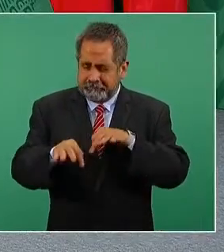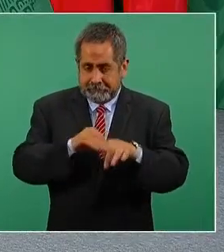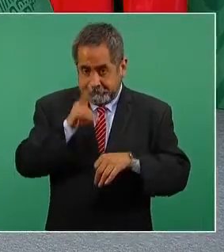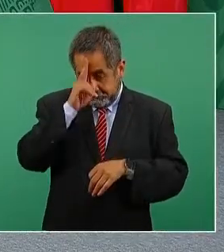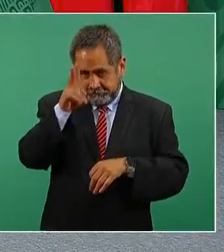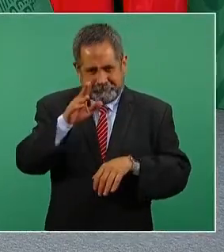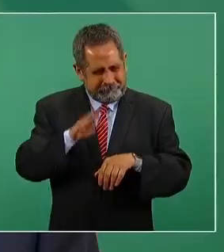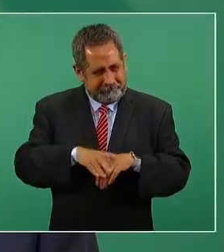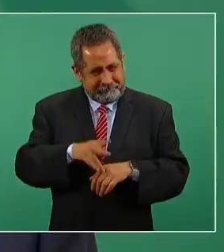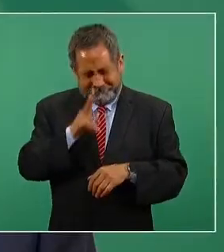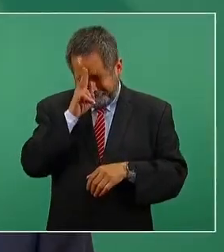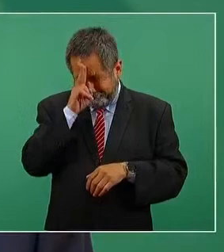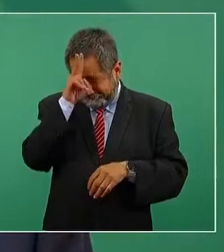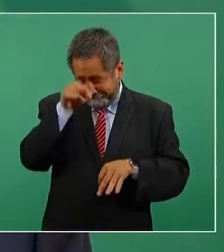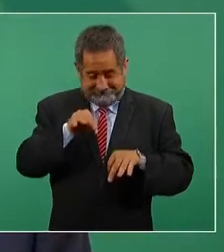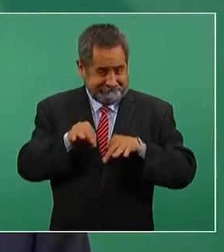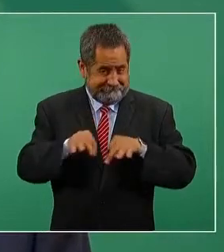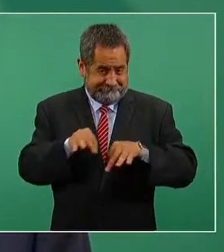con intensidad,